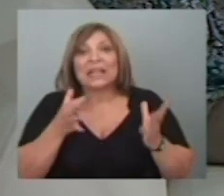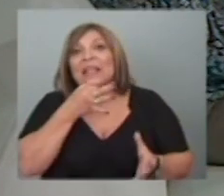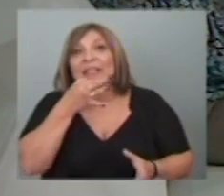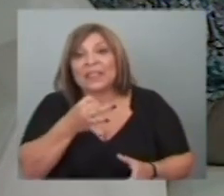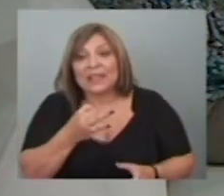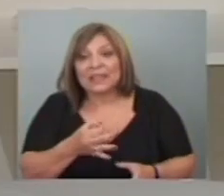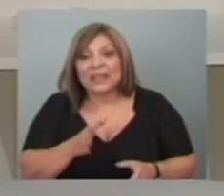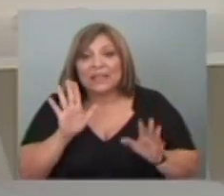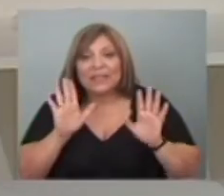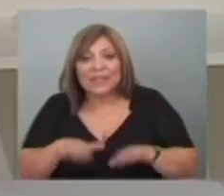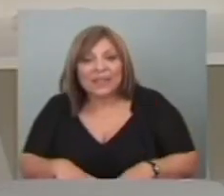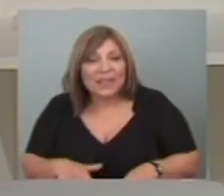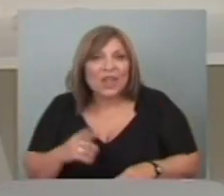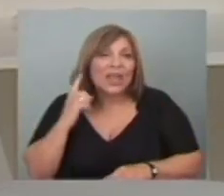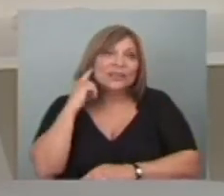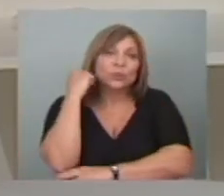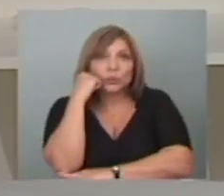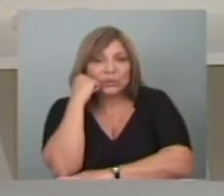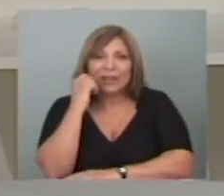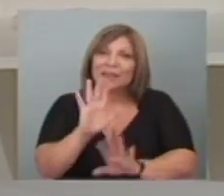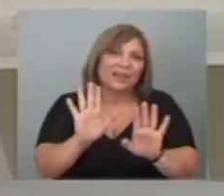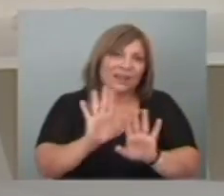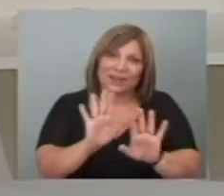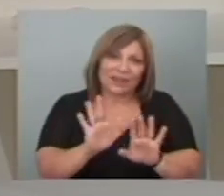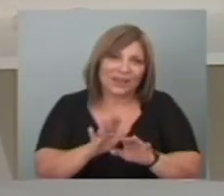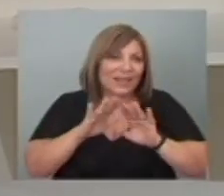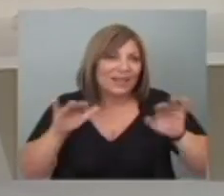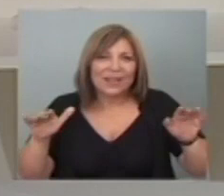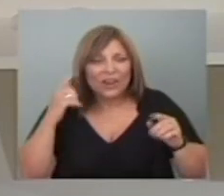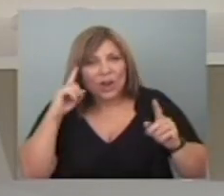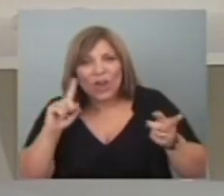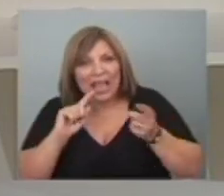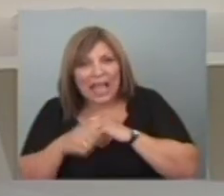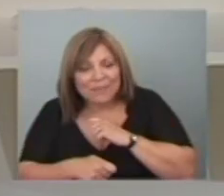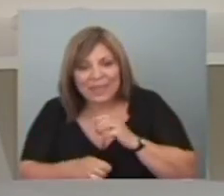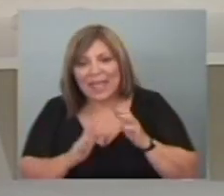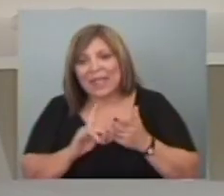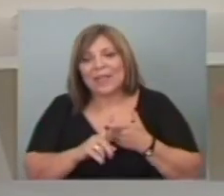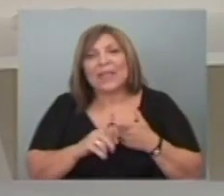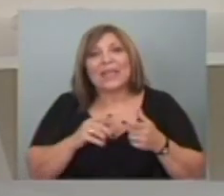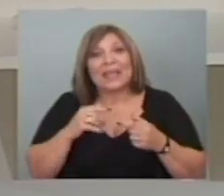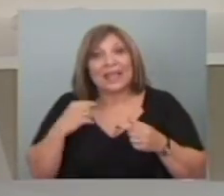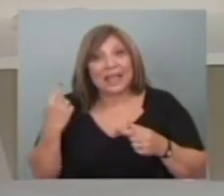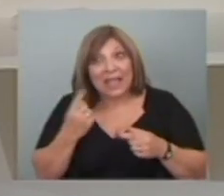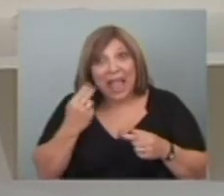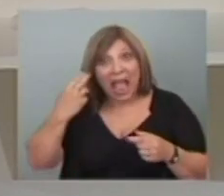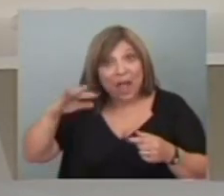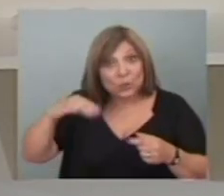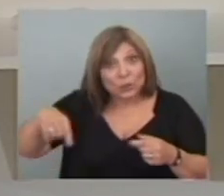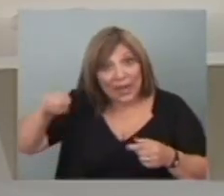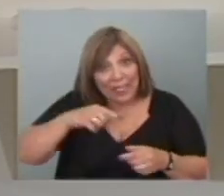que es oyente. Pero en la práctica eso no cambia mucho para los chiquilines. Y hay muy, de parte de las